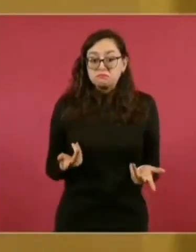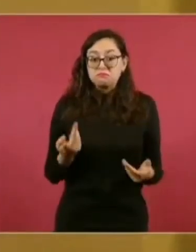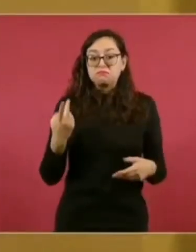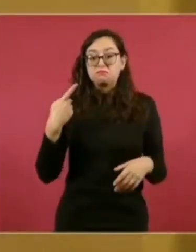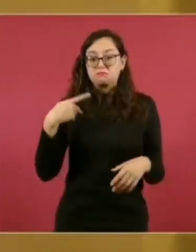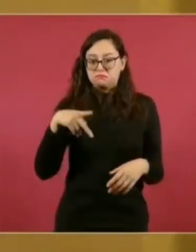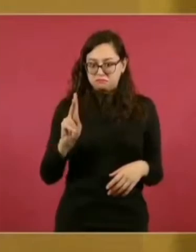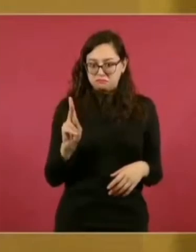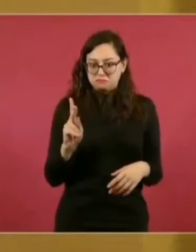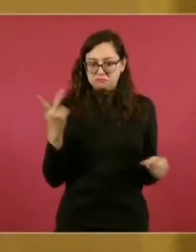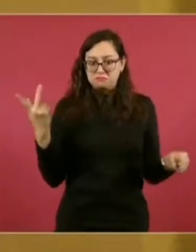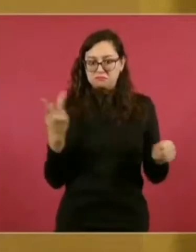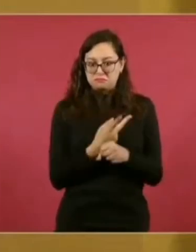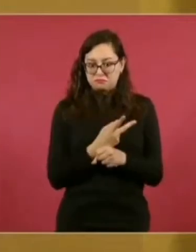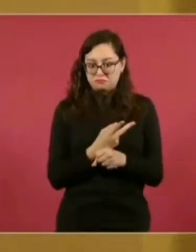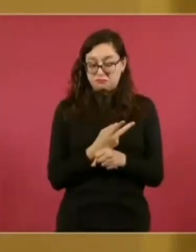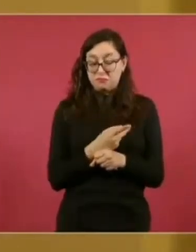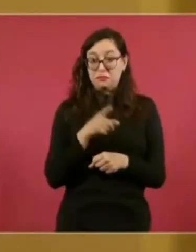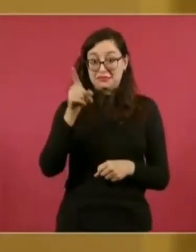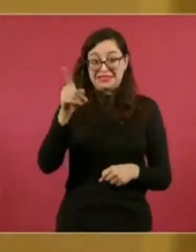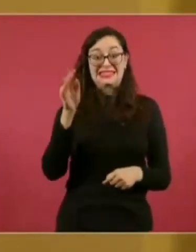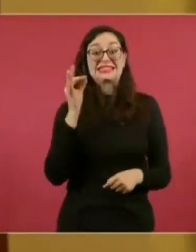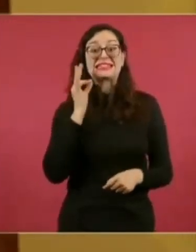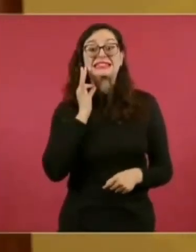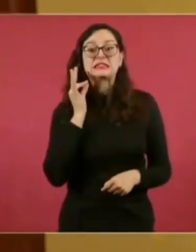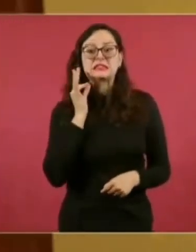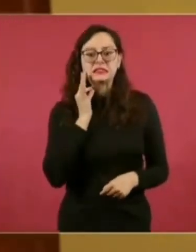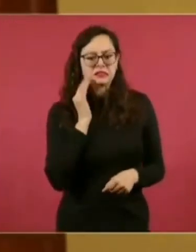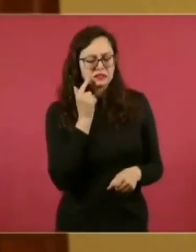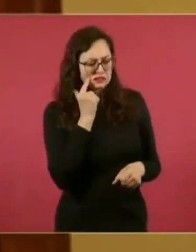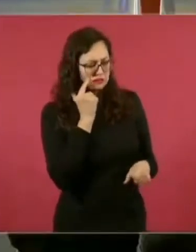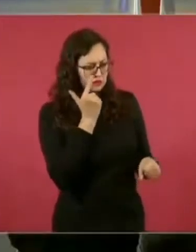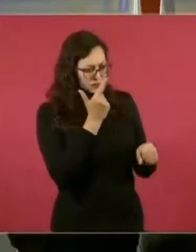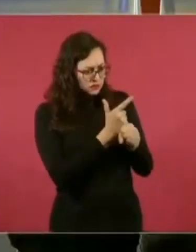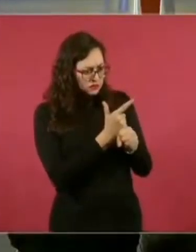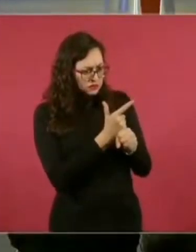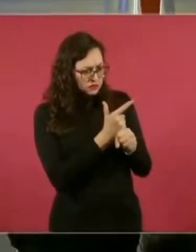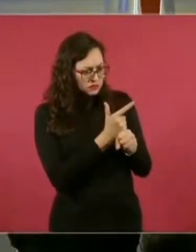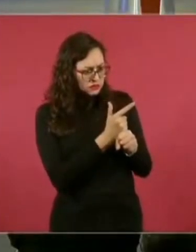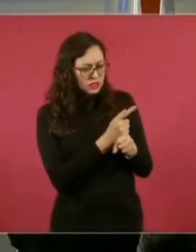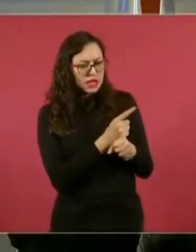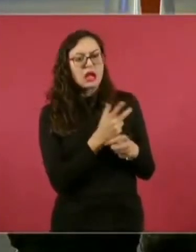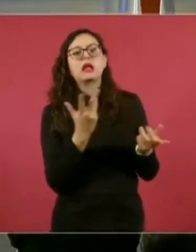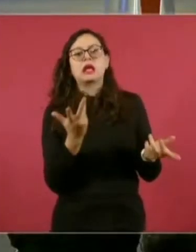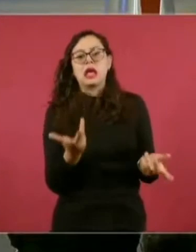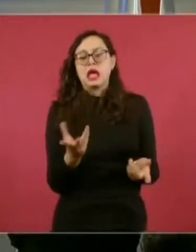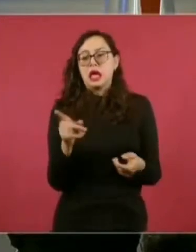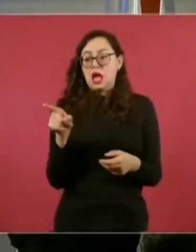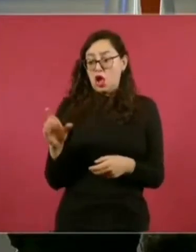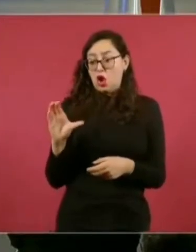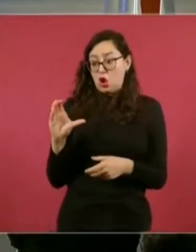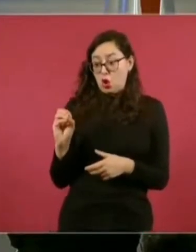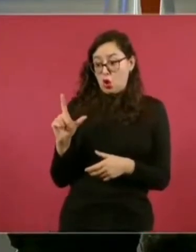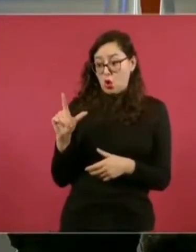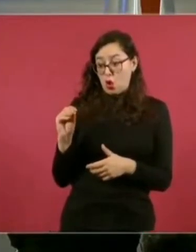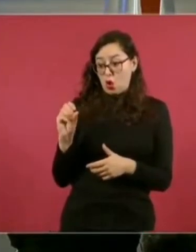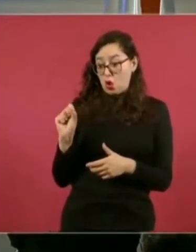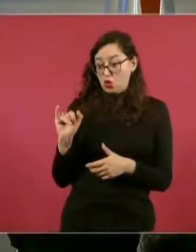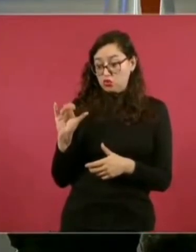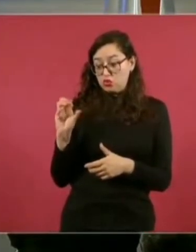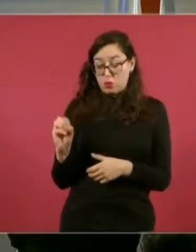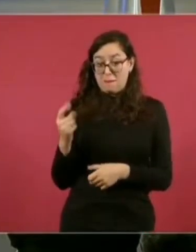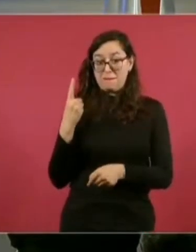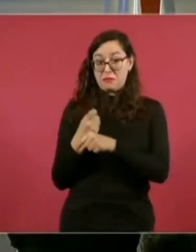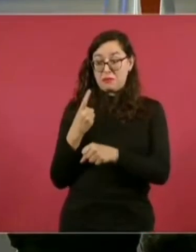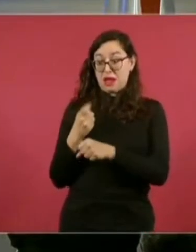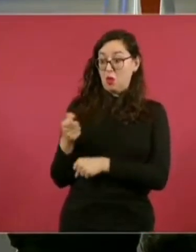acusación fue en calidad de coautor material, de segundo disparador, de segundo tirador.